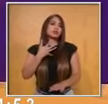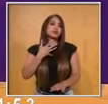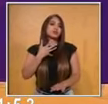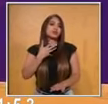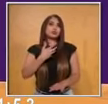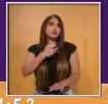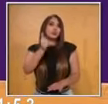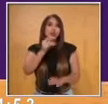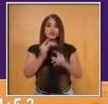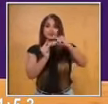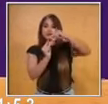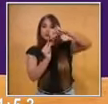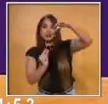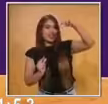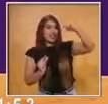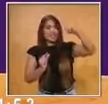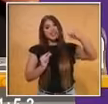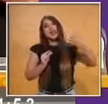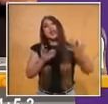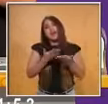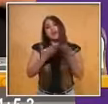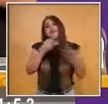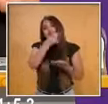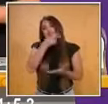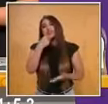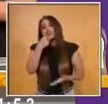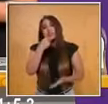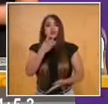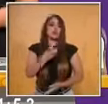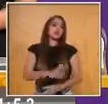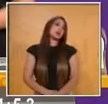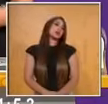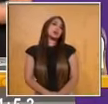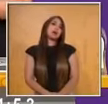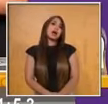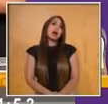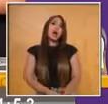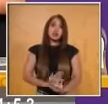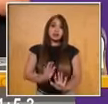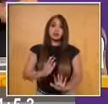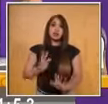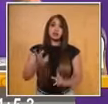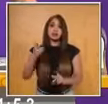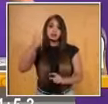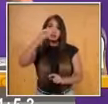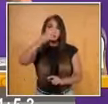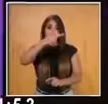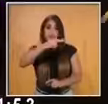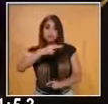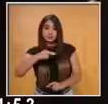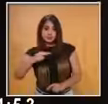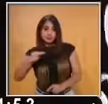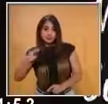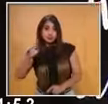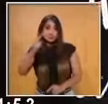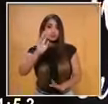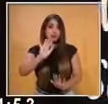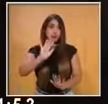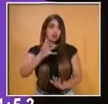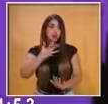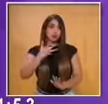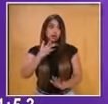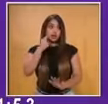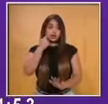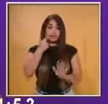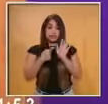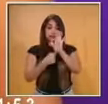vasito. Ahora bien, si ya recortaste tu espiral, ¿lo tienes? Observa cómo